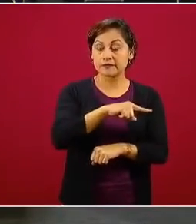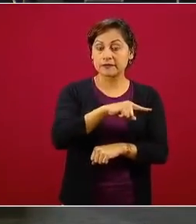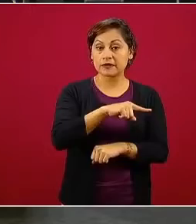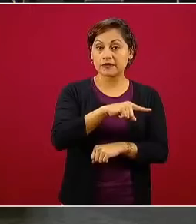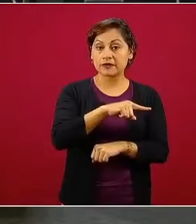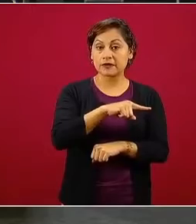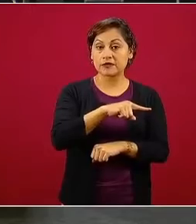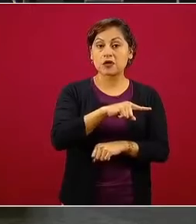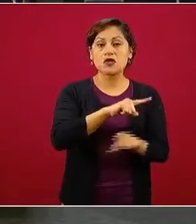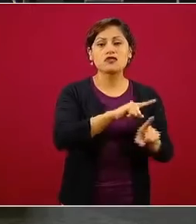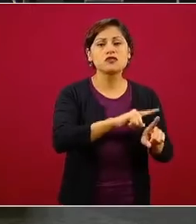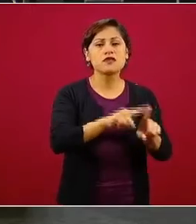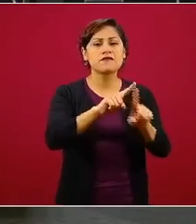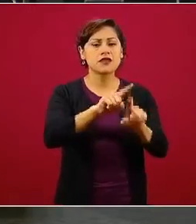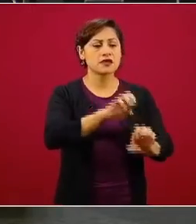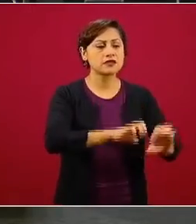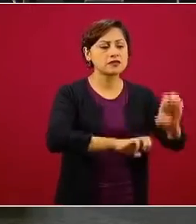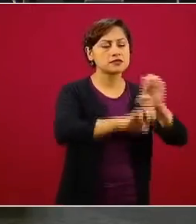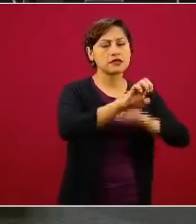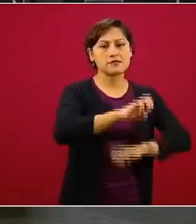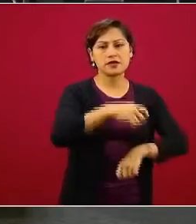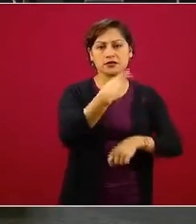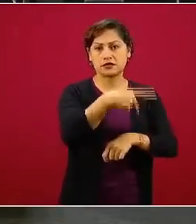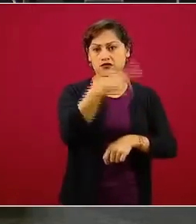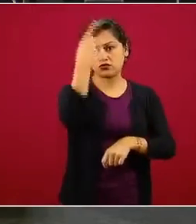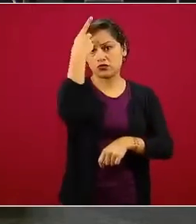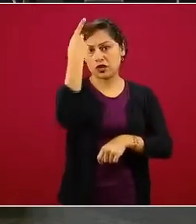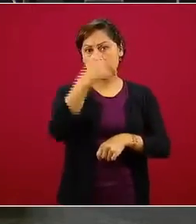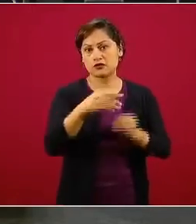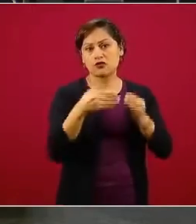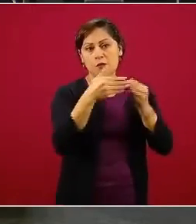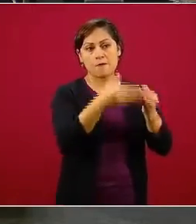navieras que despachan sus barcos.